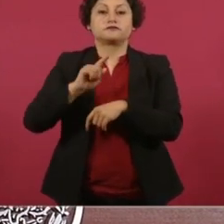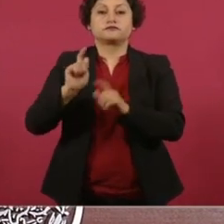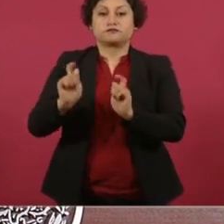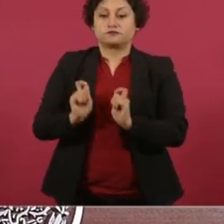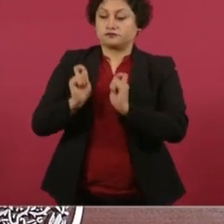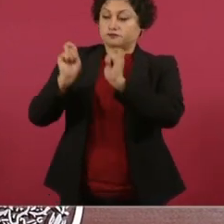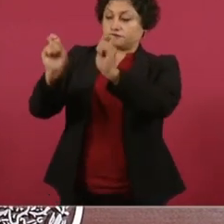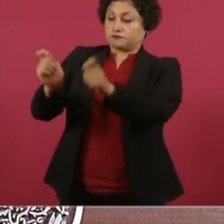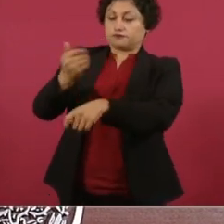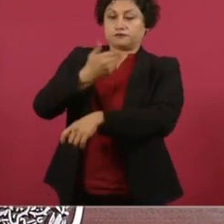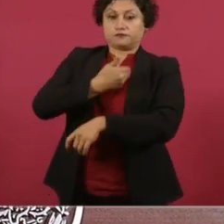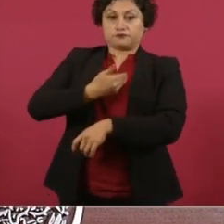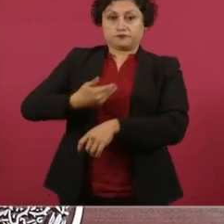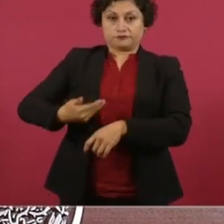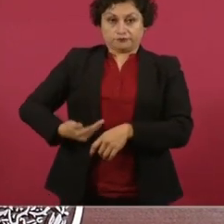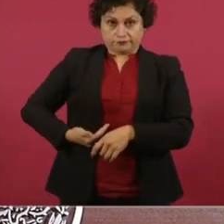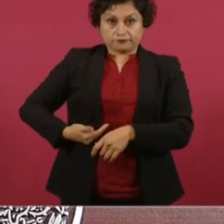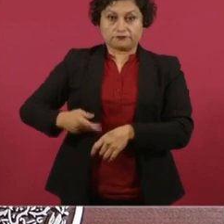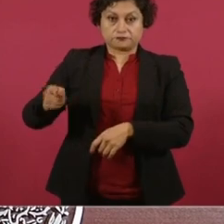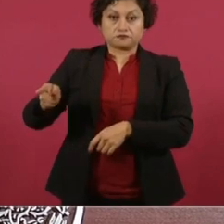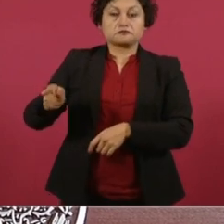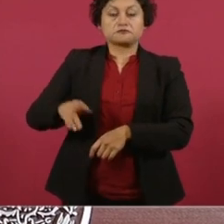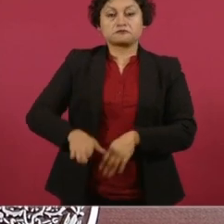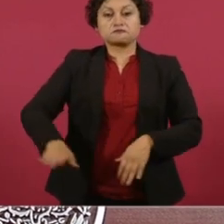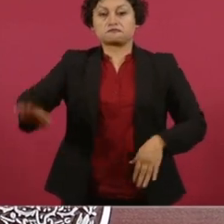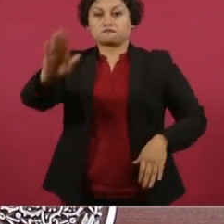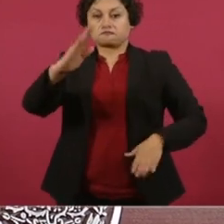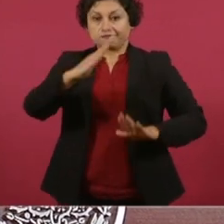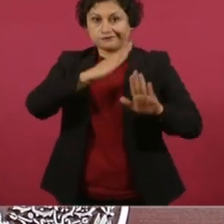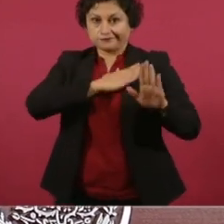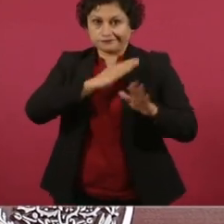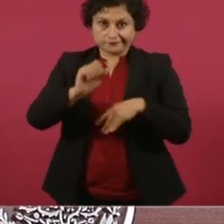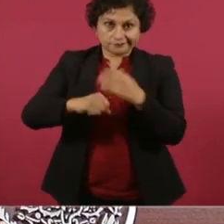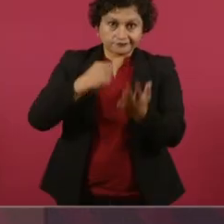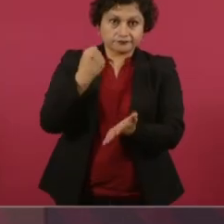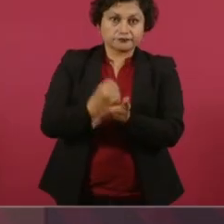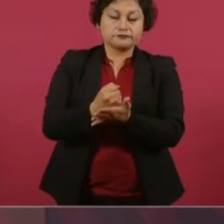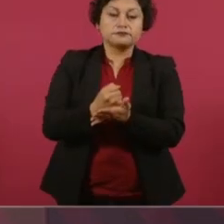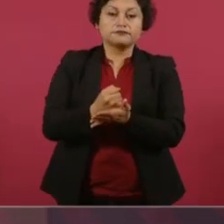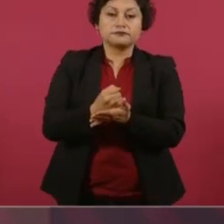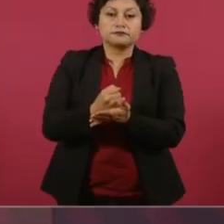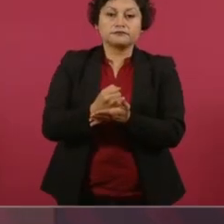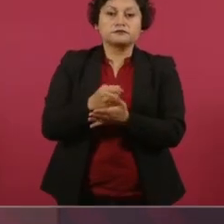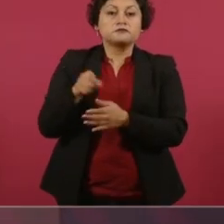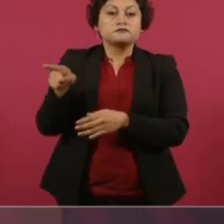de mando de toma de protesta para las 3 de la tarde